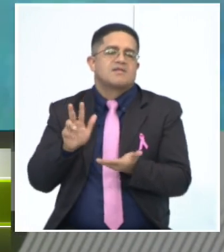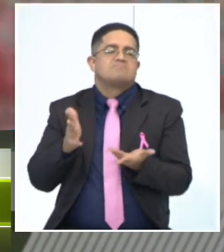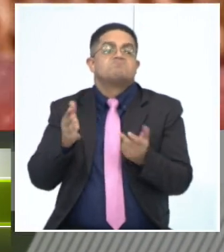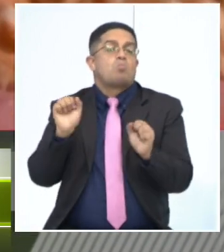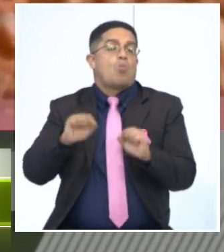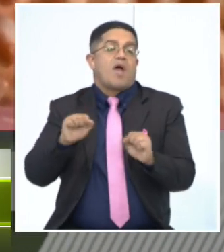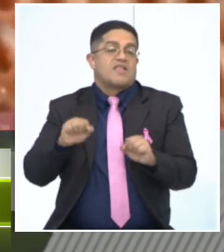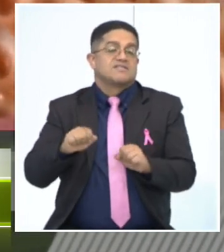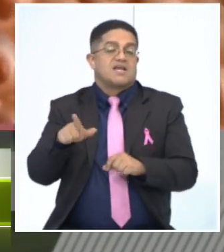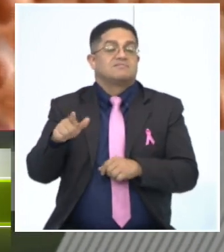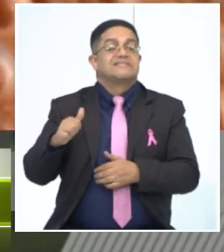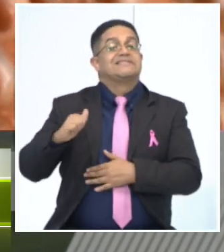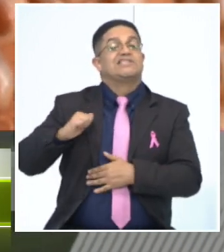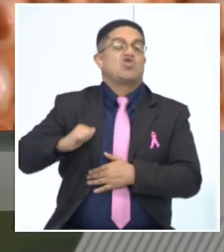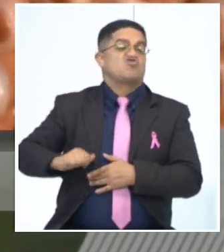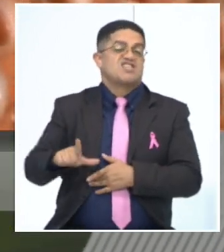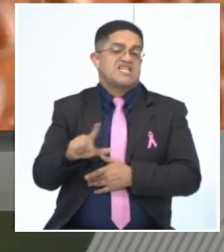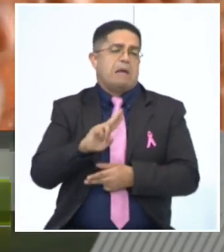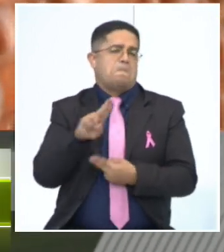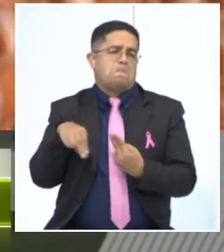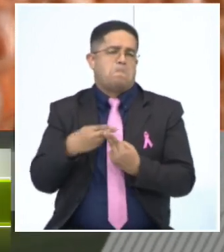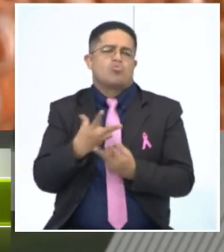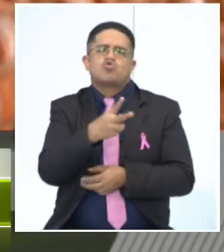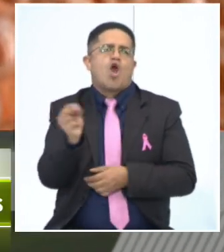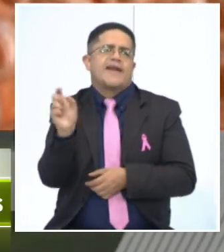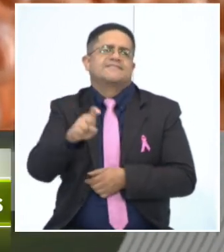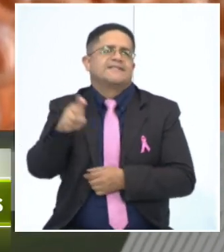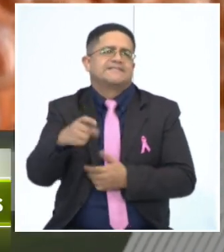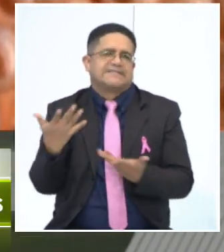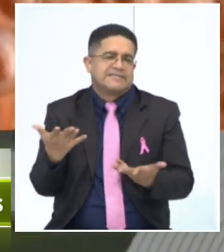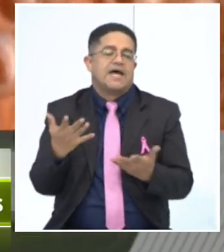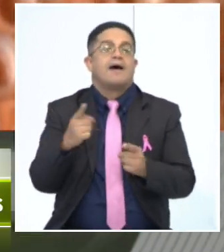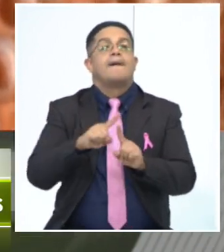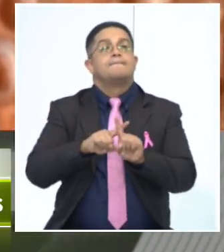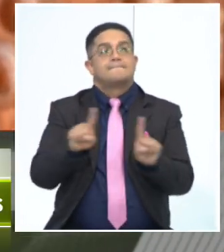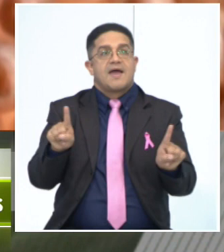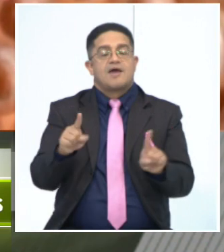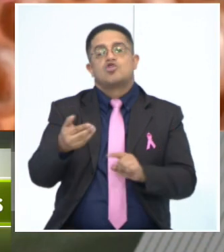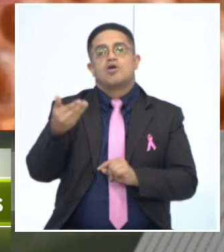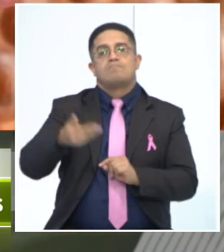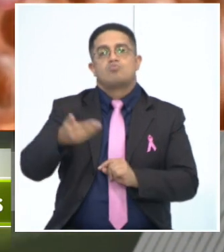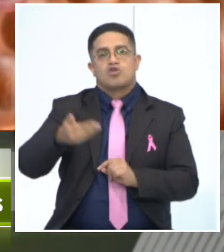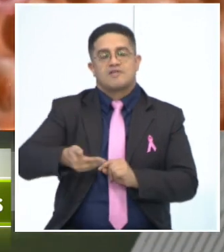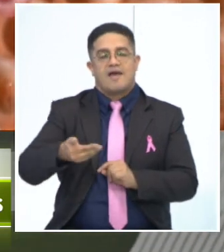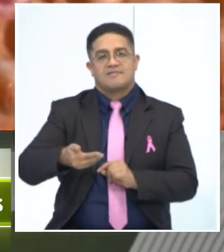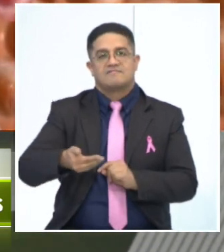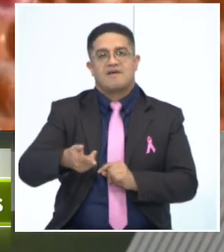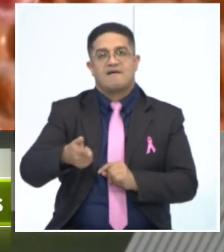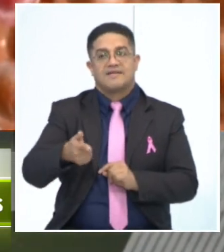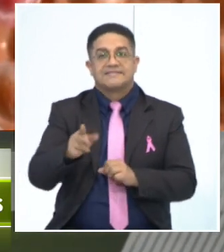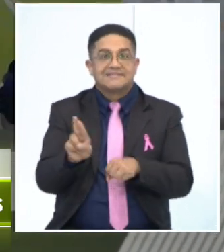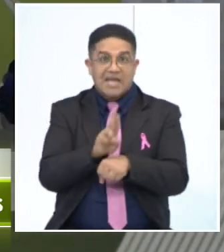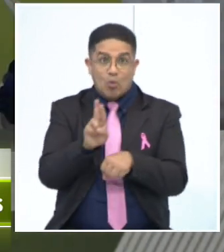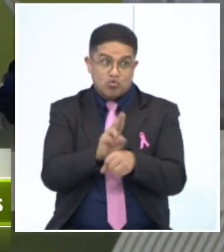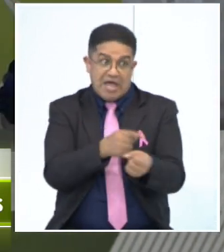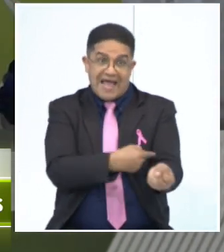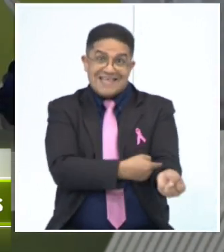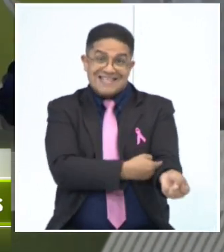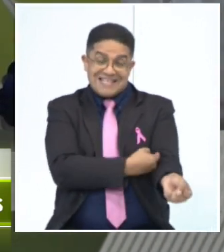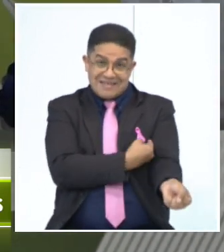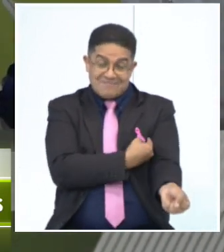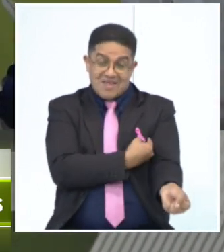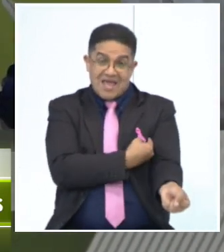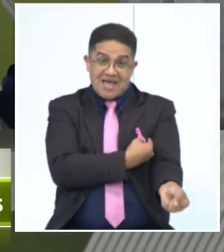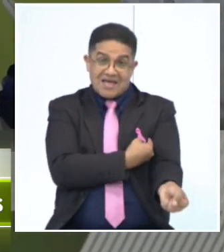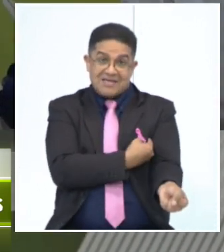la cirugía pudiera ser descartada en algunos casos especiales. Pero es importante que si se utiliza la quimioterapia de